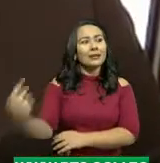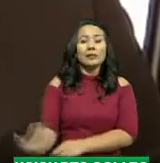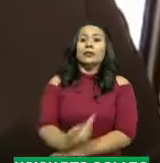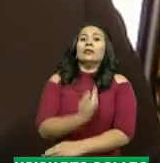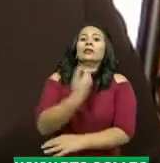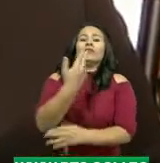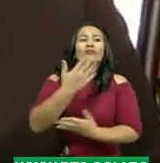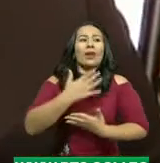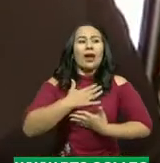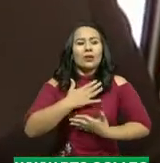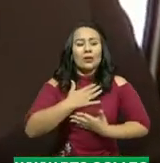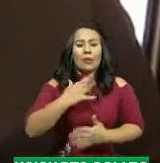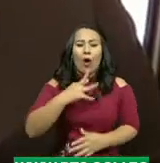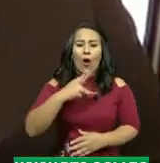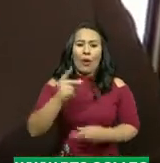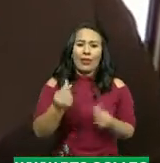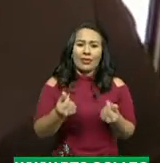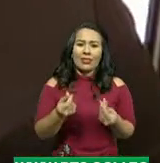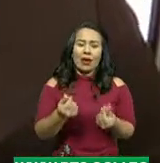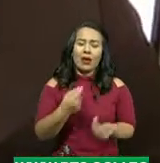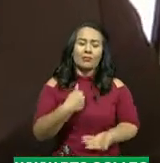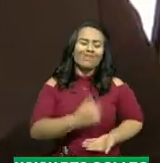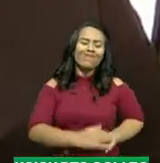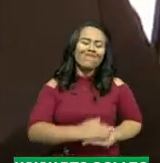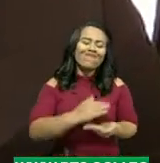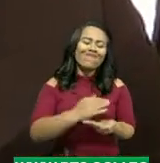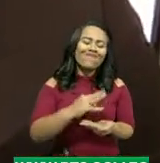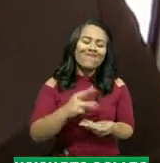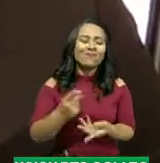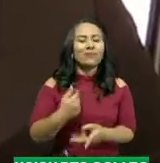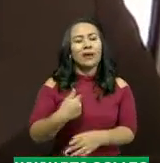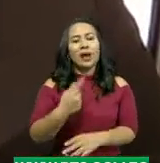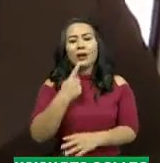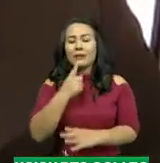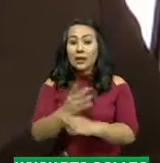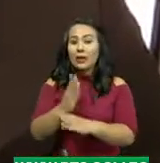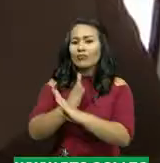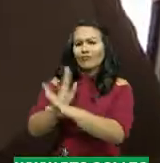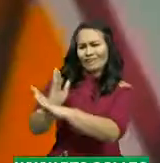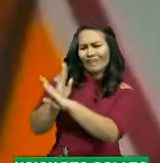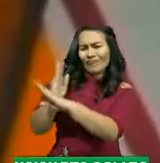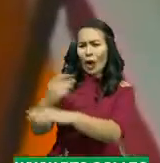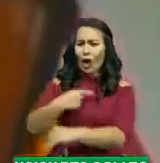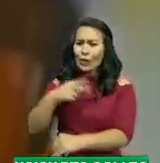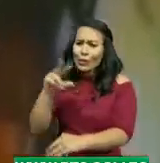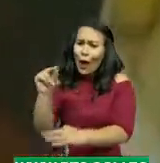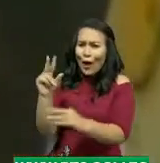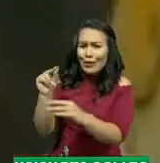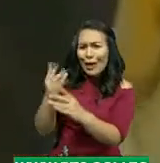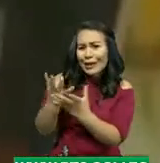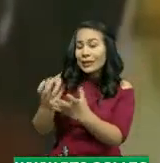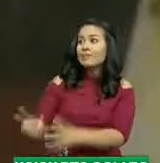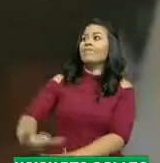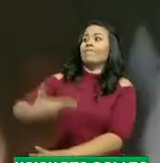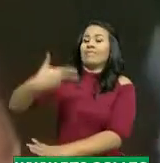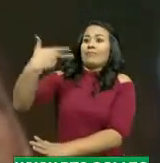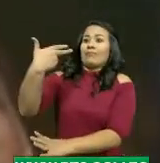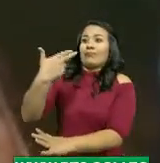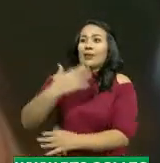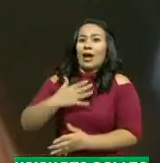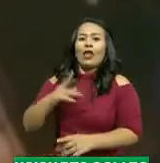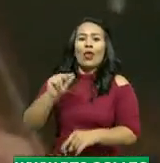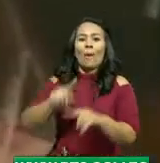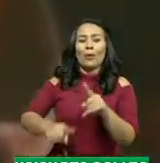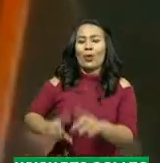ahí se me lleva el dinero, pues. Como yo no me quería, me resistí yo, pues, y él me detonó la arma, pero no le salió